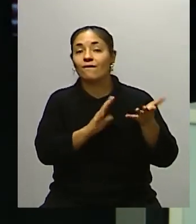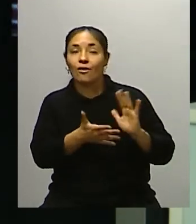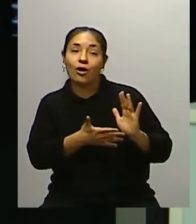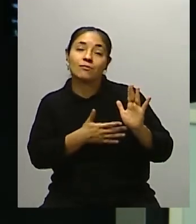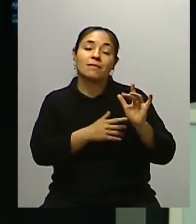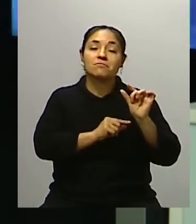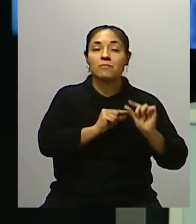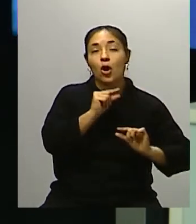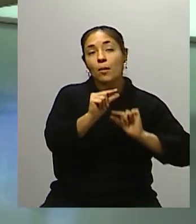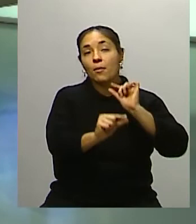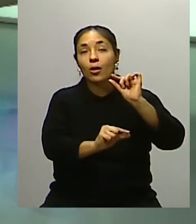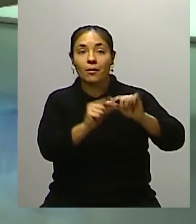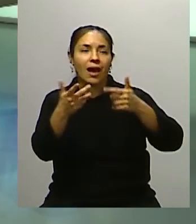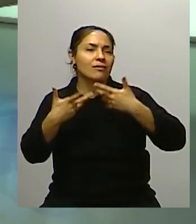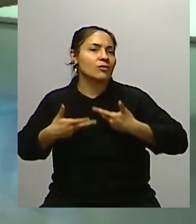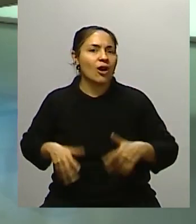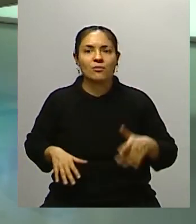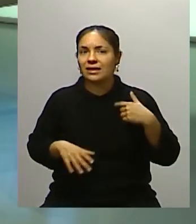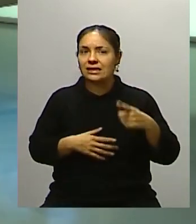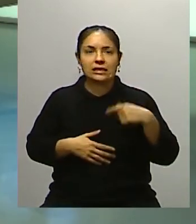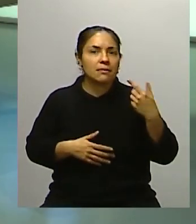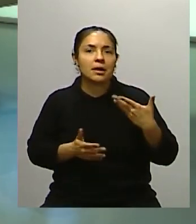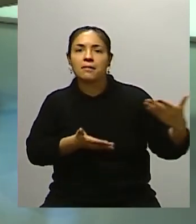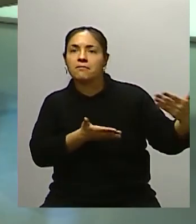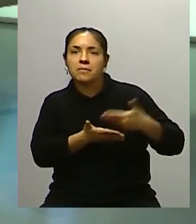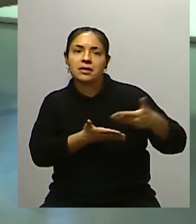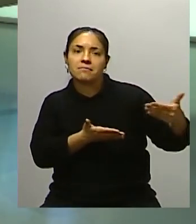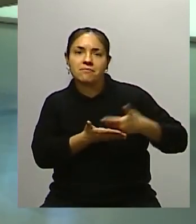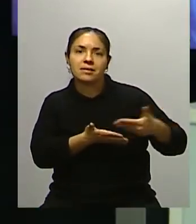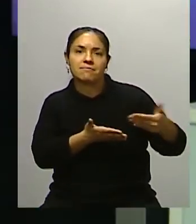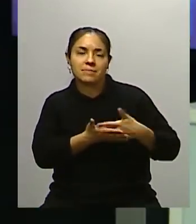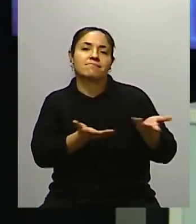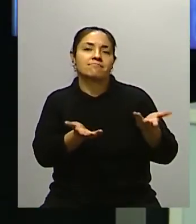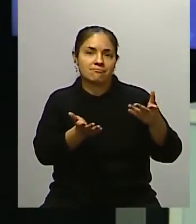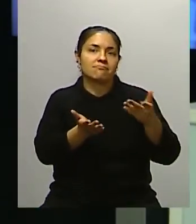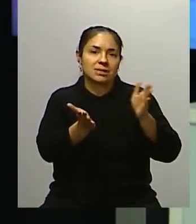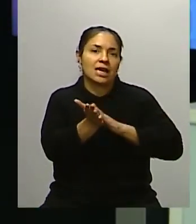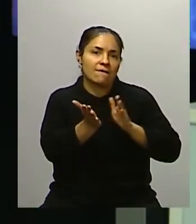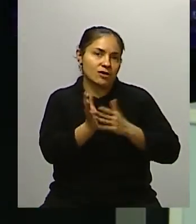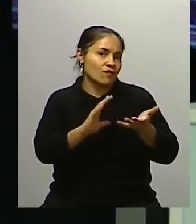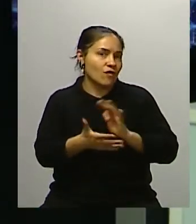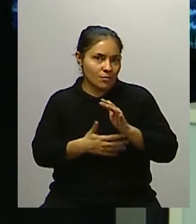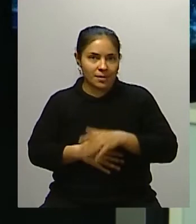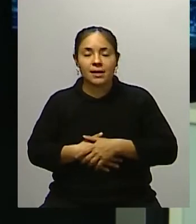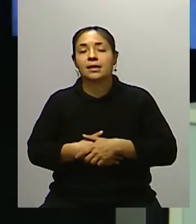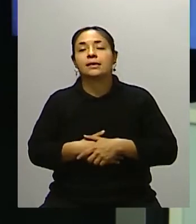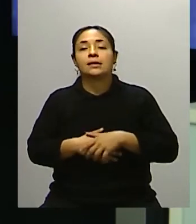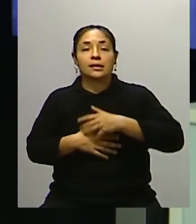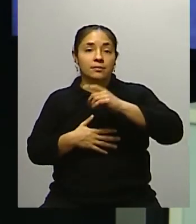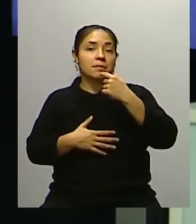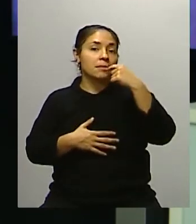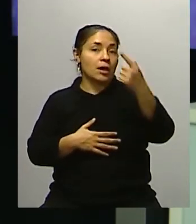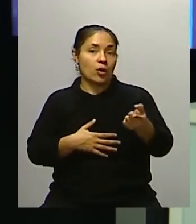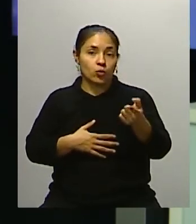como normal encontrarse con algún colega, amigo que está trabajando en esas condiciones. Sí. La pregunta es, ¿este tipo